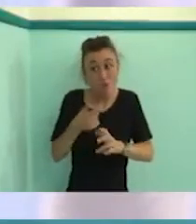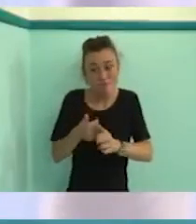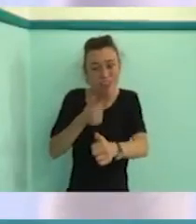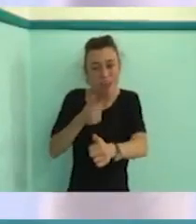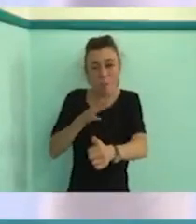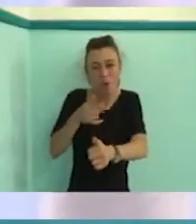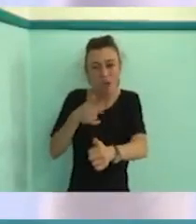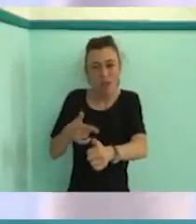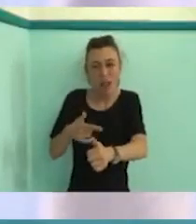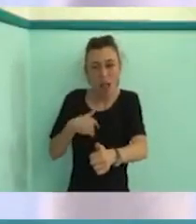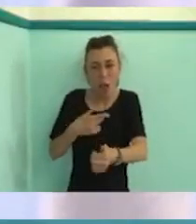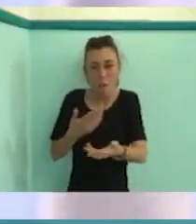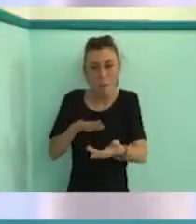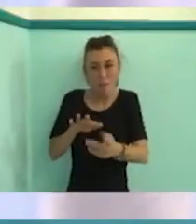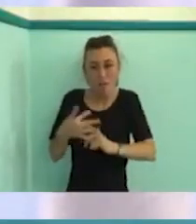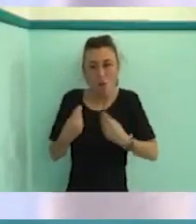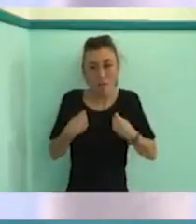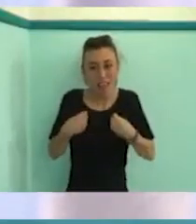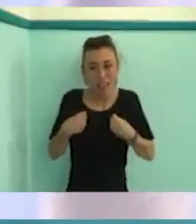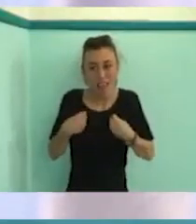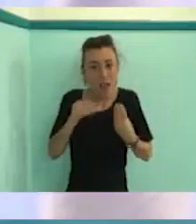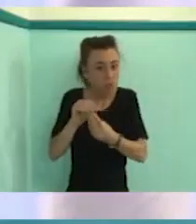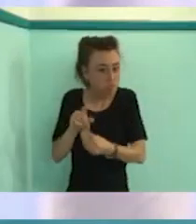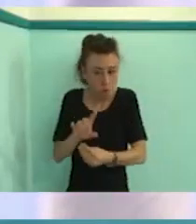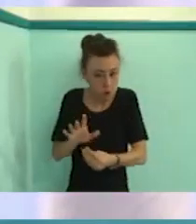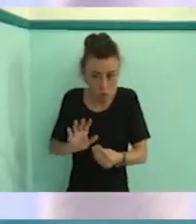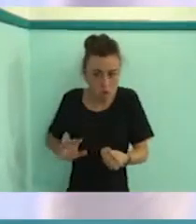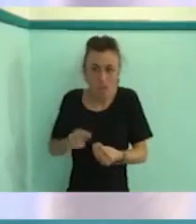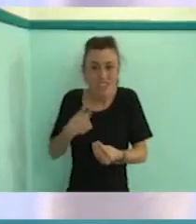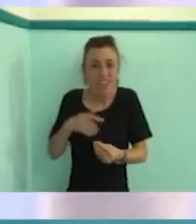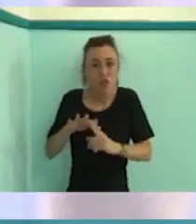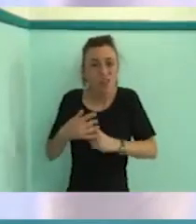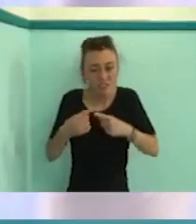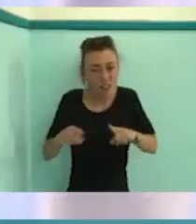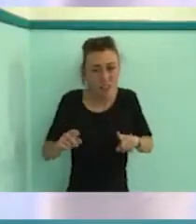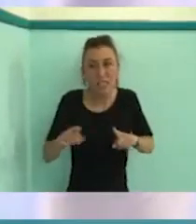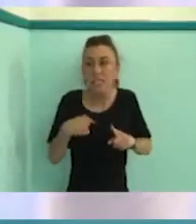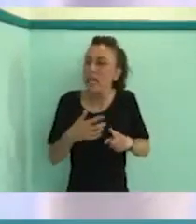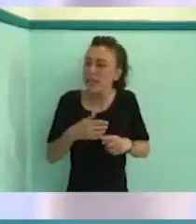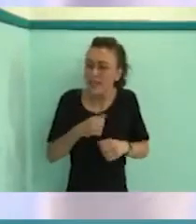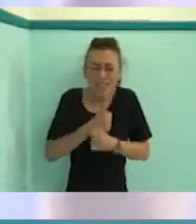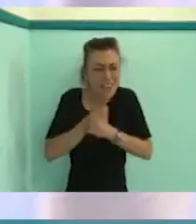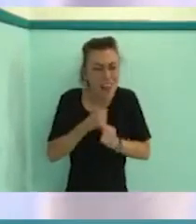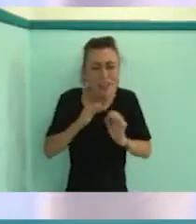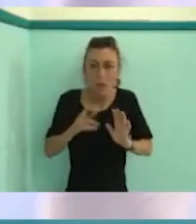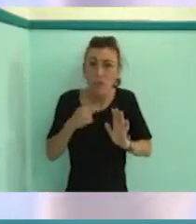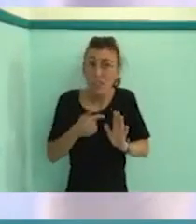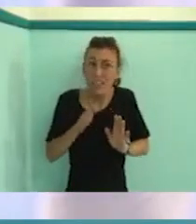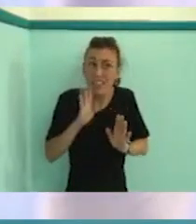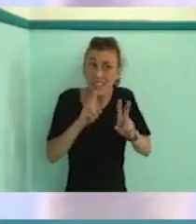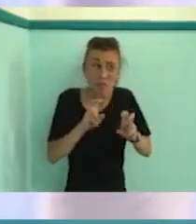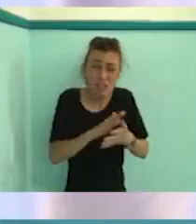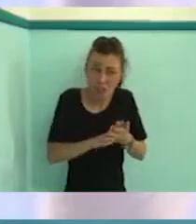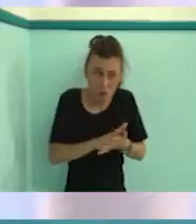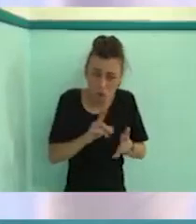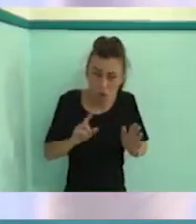coincidir en el punto vital con todo el mundo y a veces son personas saes que quier es muchísimo Entonces vas a tener que decir que yo de esto ya no hablo pero a veces vale más como hacerte